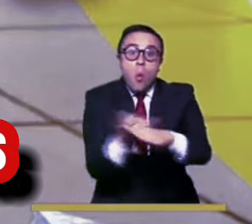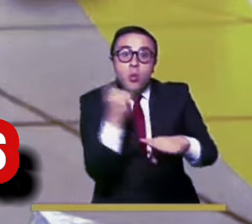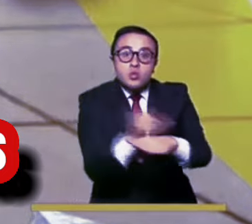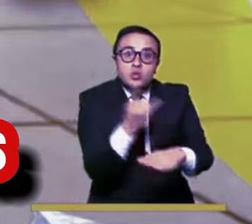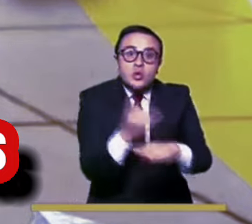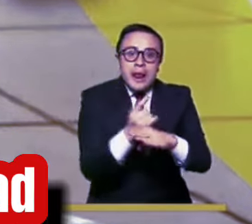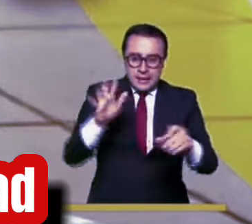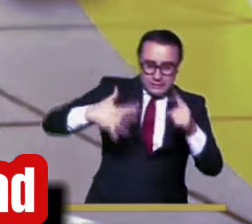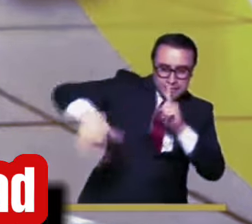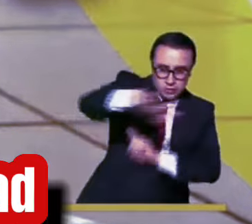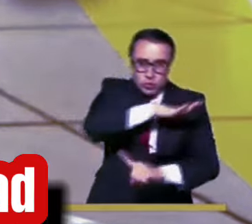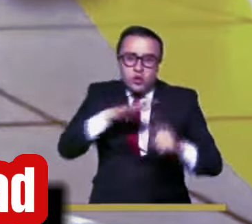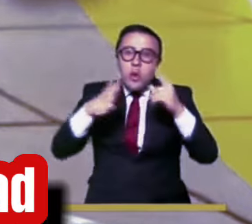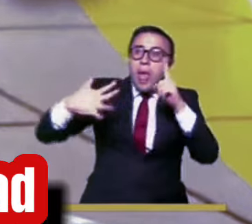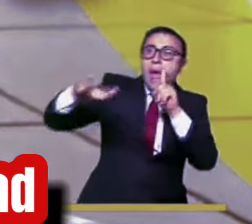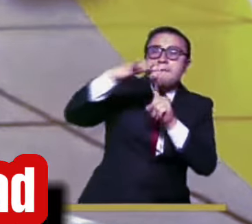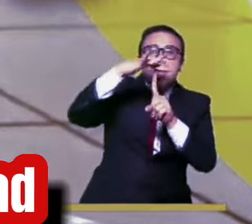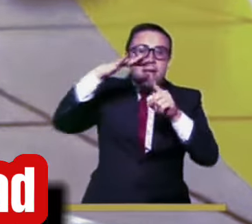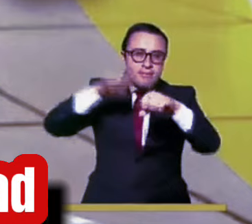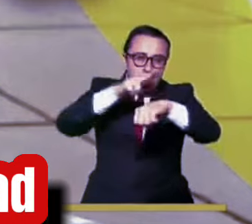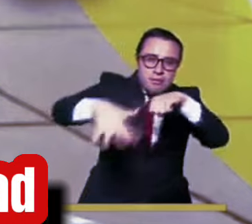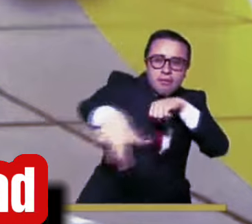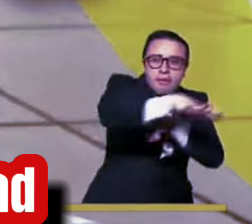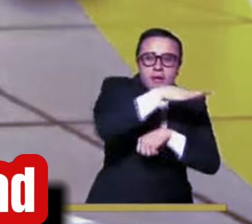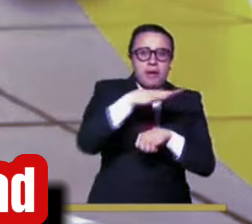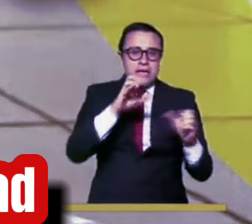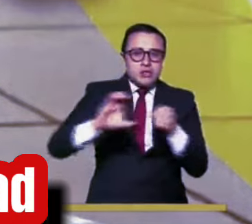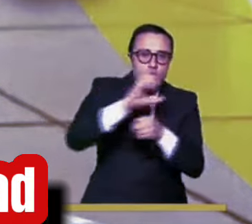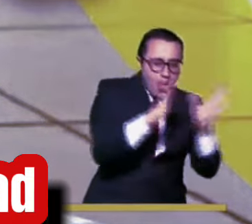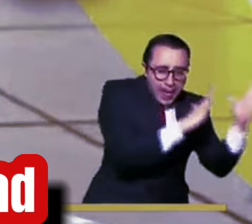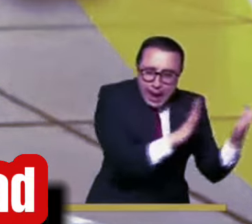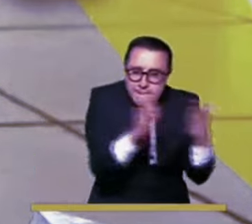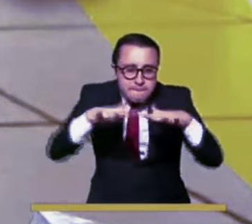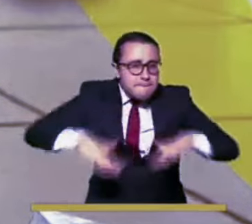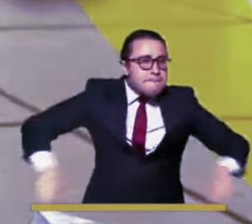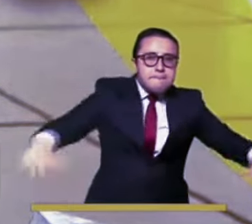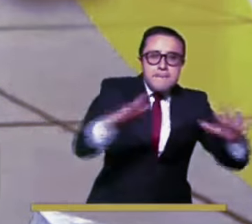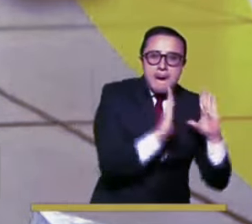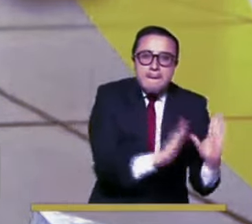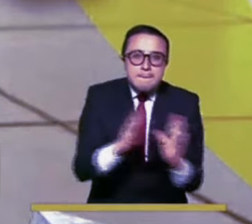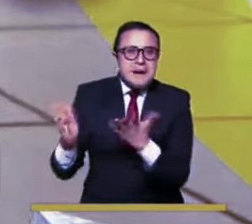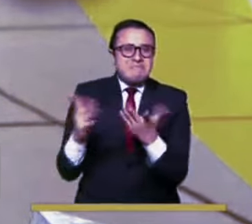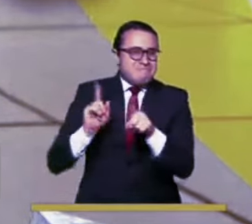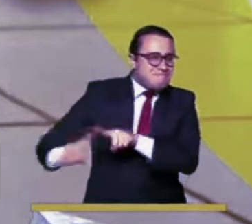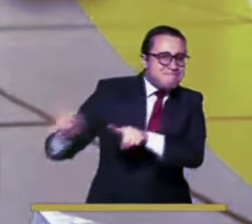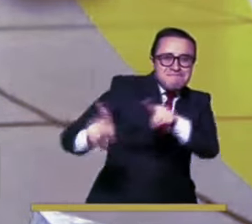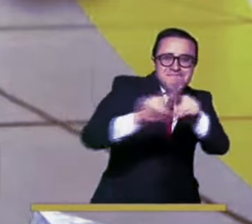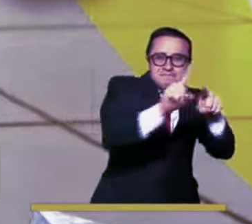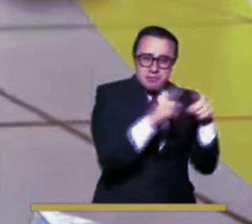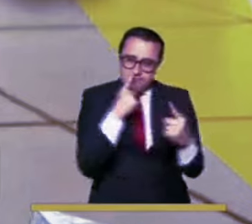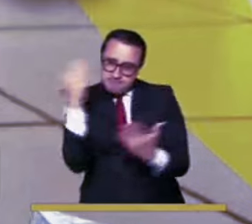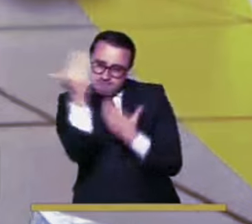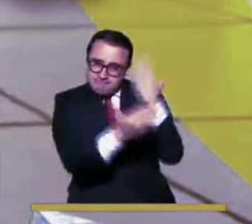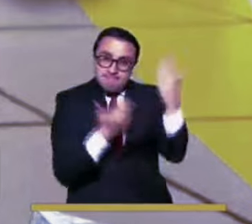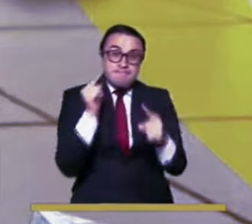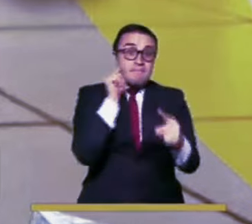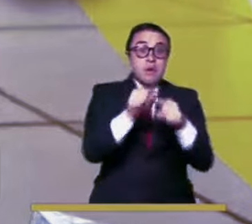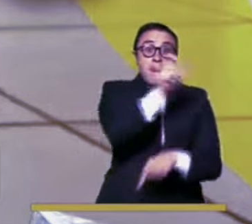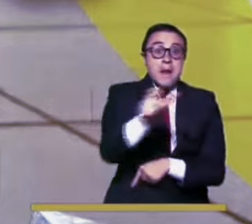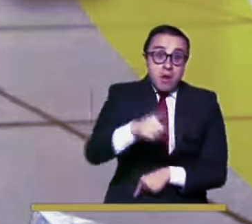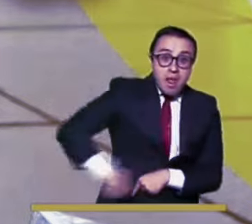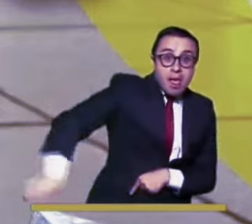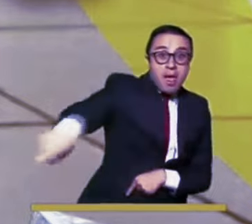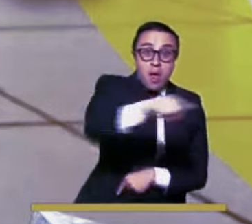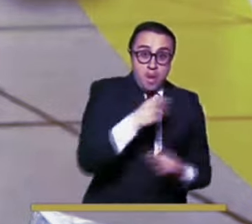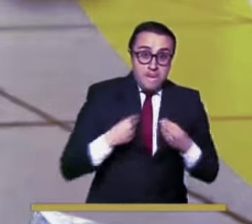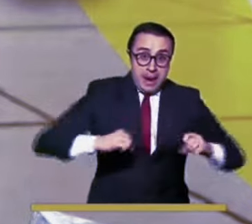urbanísticas, entre otras, para determinar lo que gana la sociedad con las diferentes alternativas del proyecto de